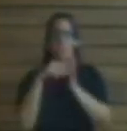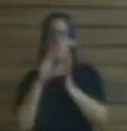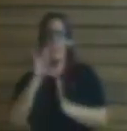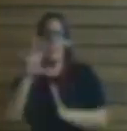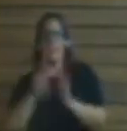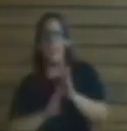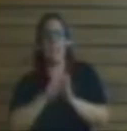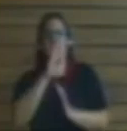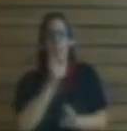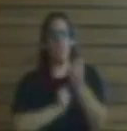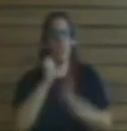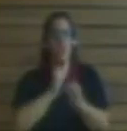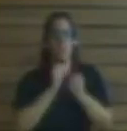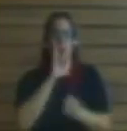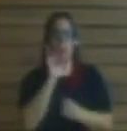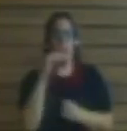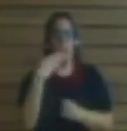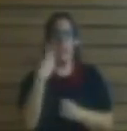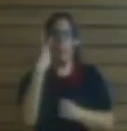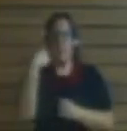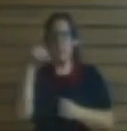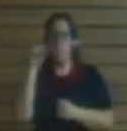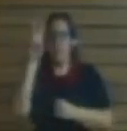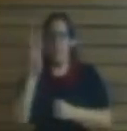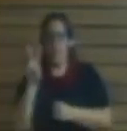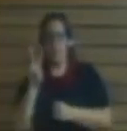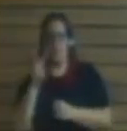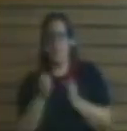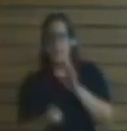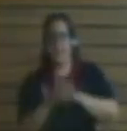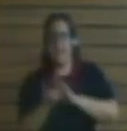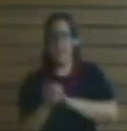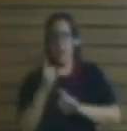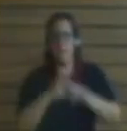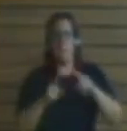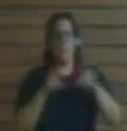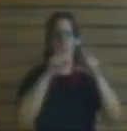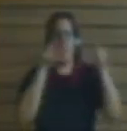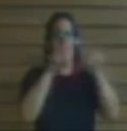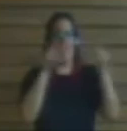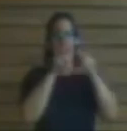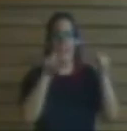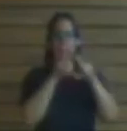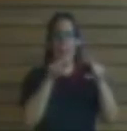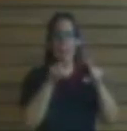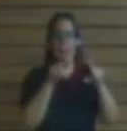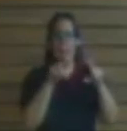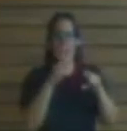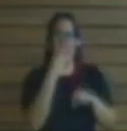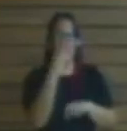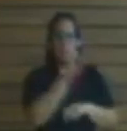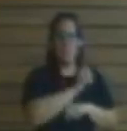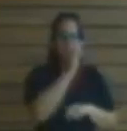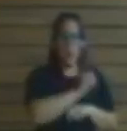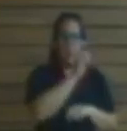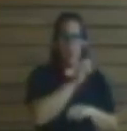económico del PIB en torno al 2,2, la creación media de empresas en Navarra era el